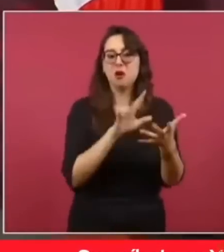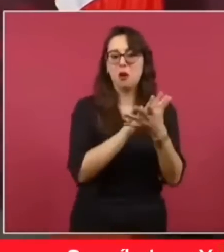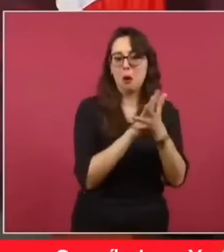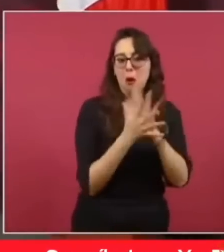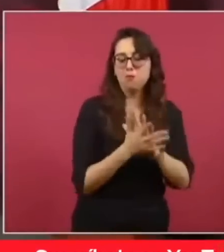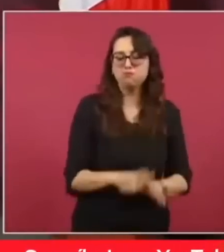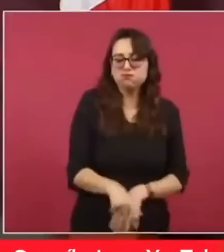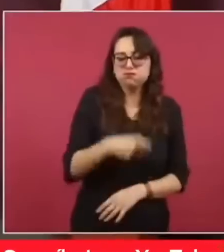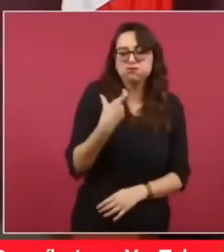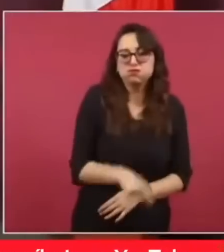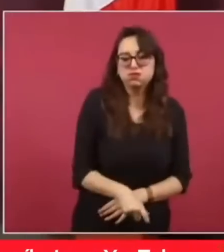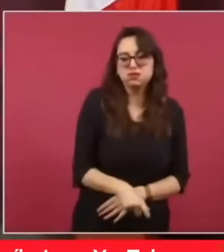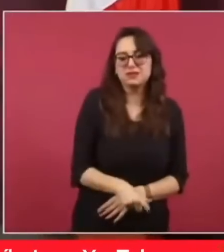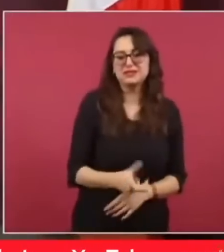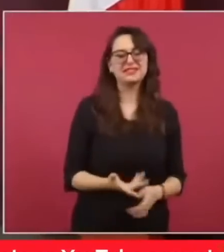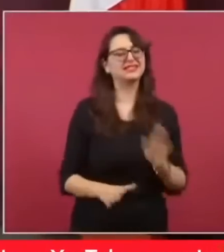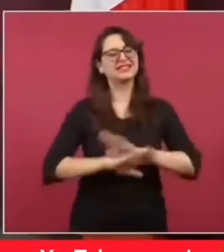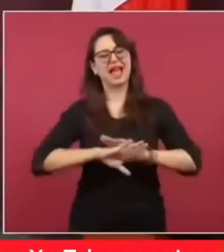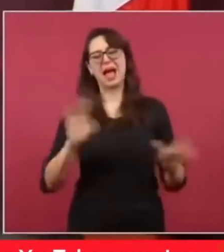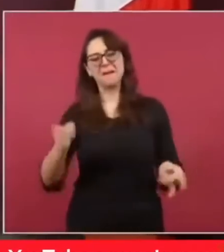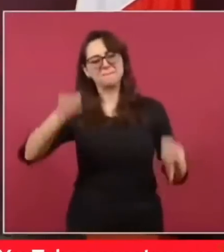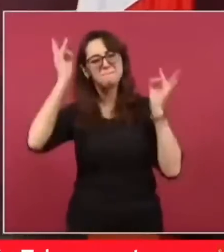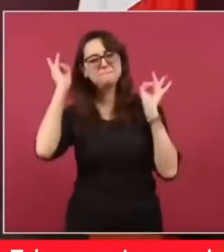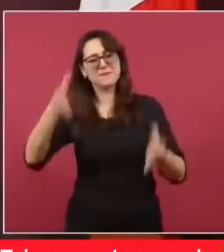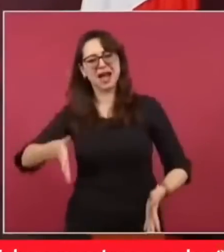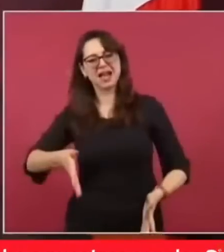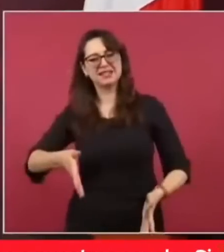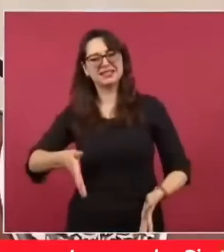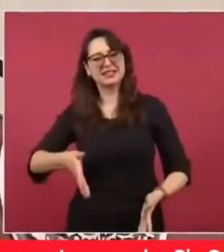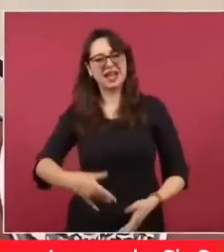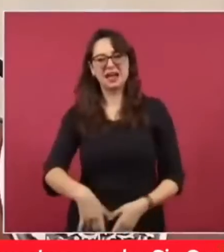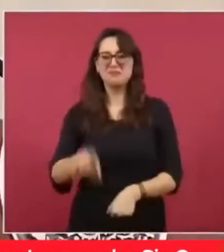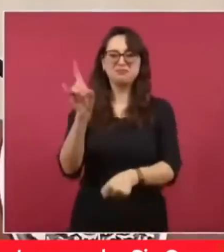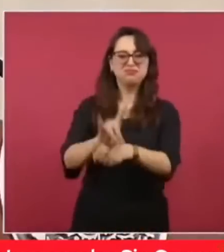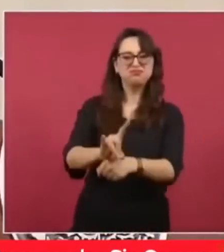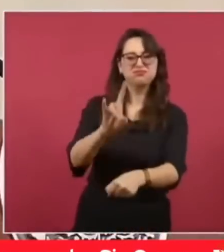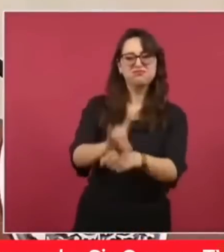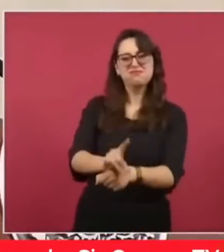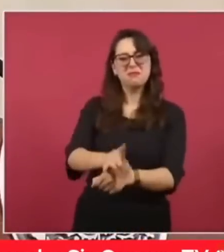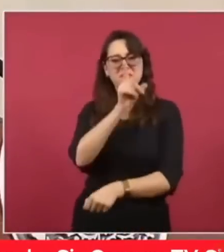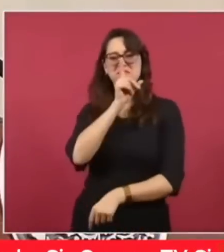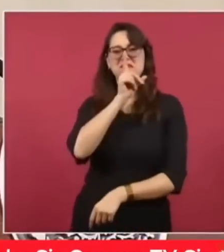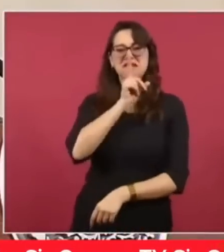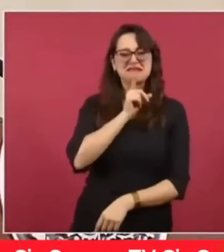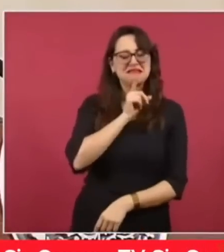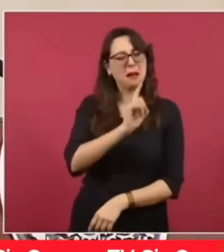Entonces, ya basta de farsa,